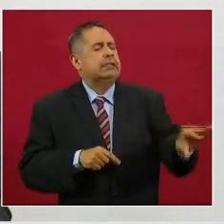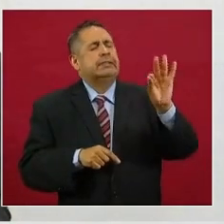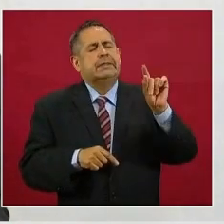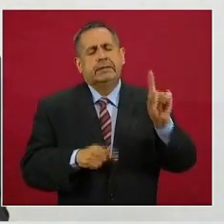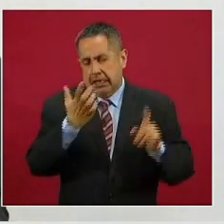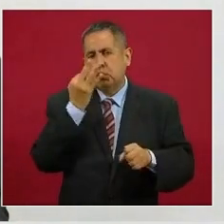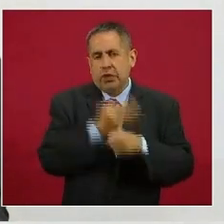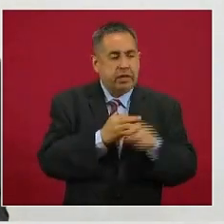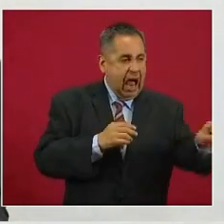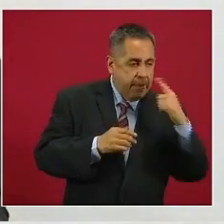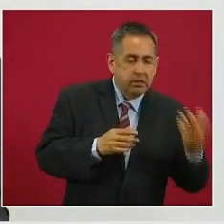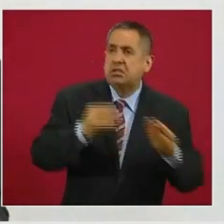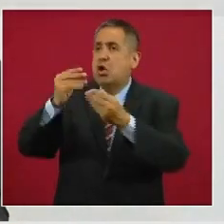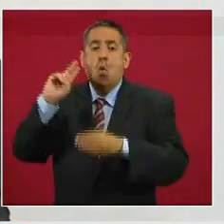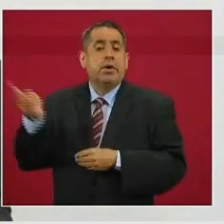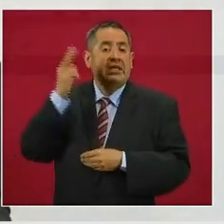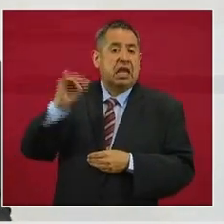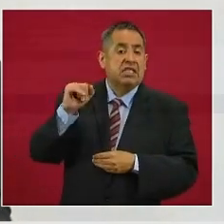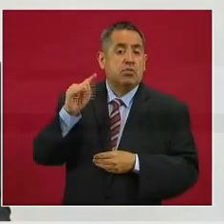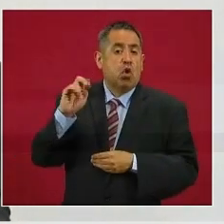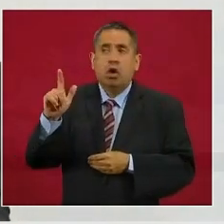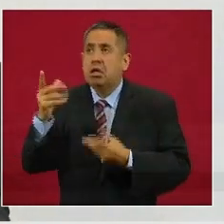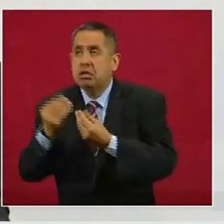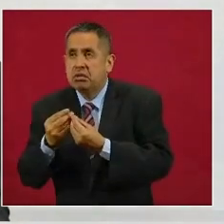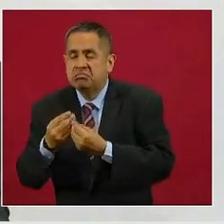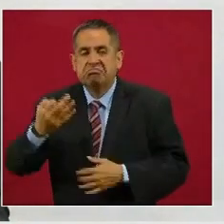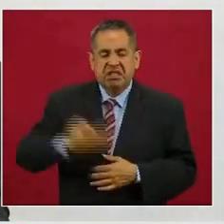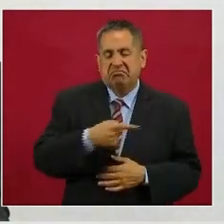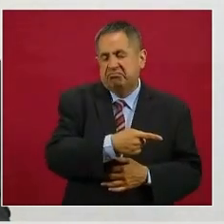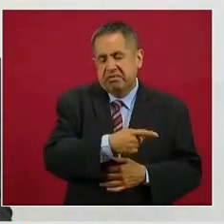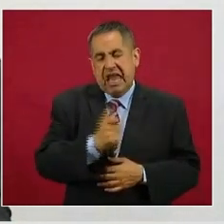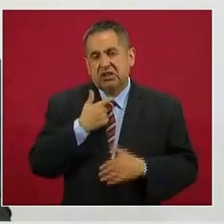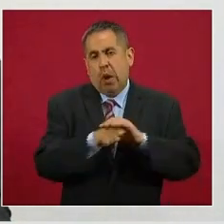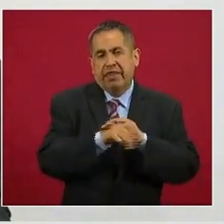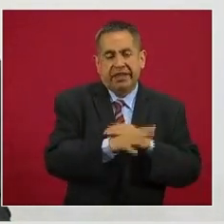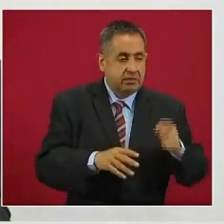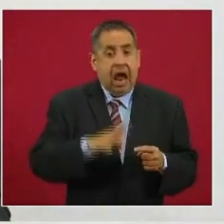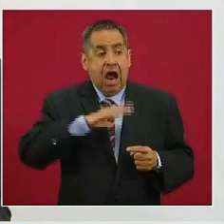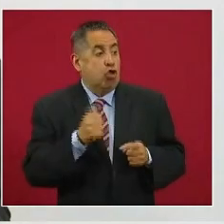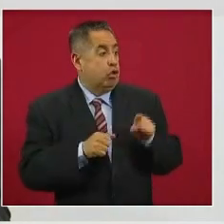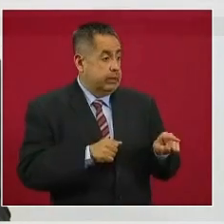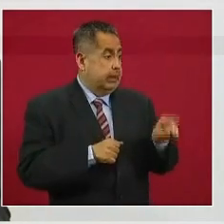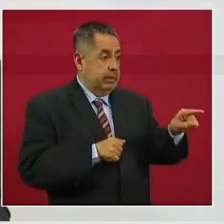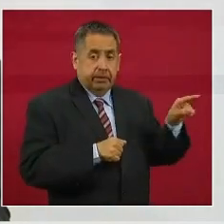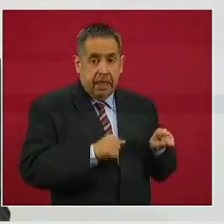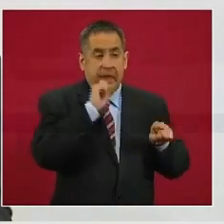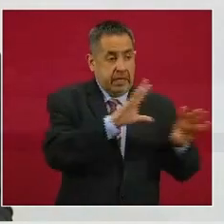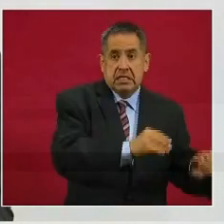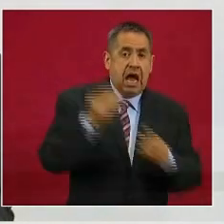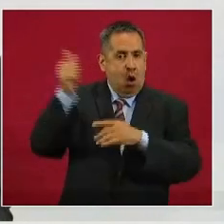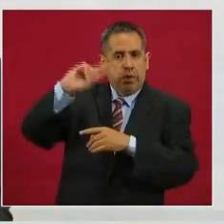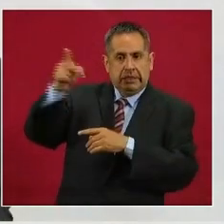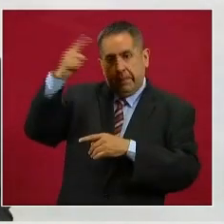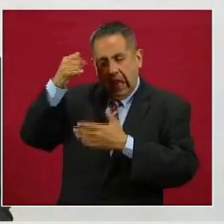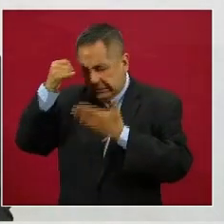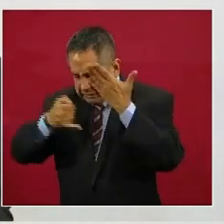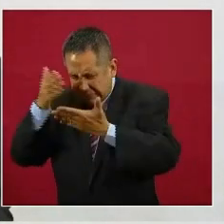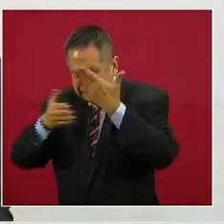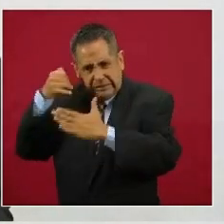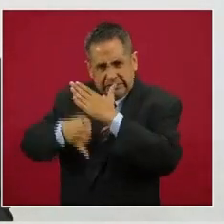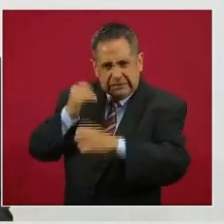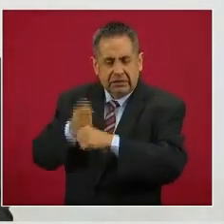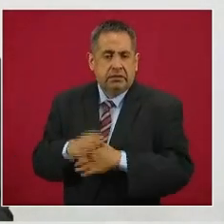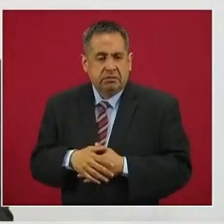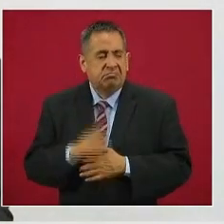desaparecido y su identidad se ha confirmado por la Universidad de Innsbruck. También se han hallado otros restos en otros sitios que ya están periciándose en dicha universidad. El delito de desaparición forzada